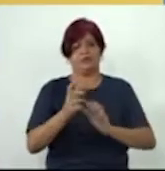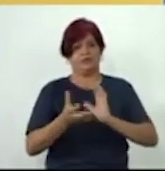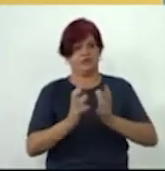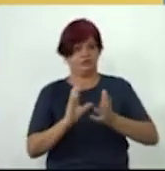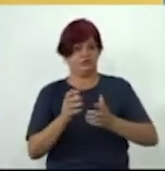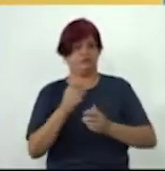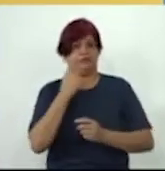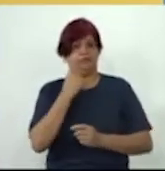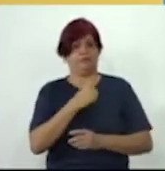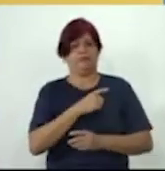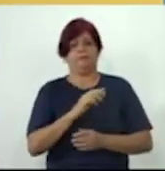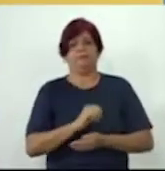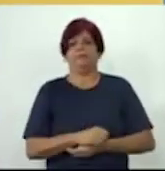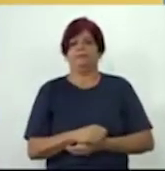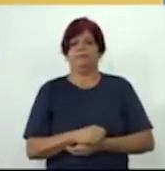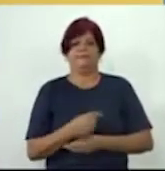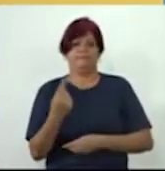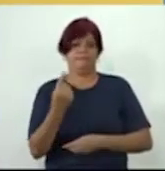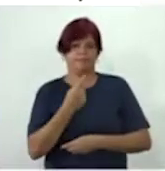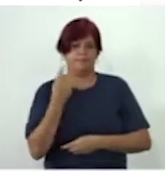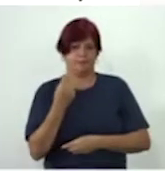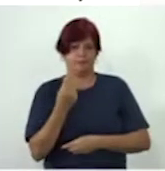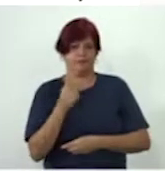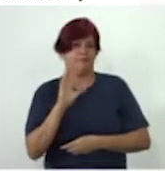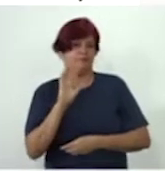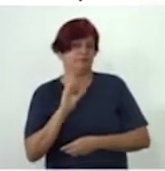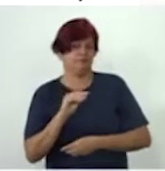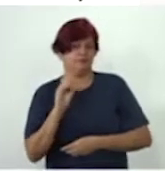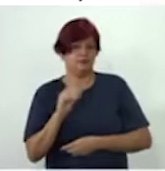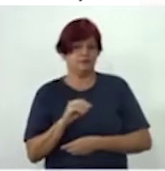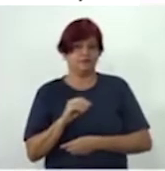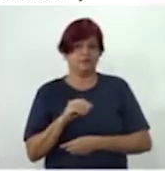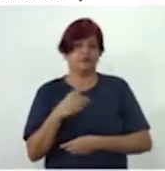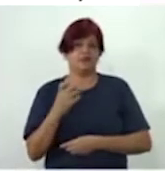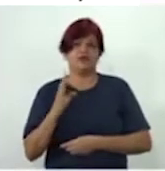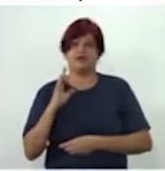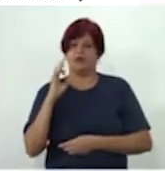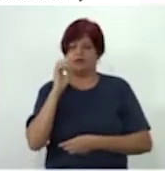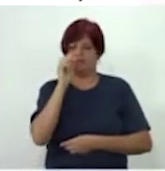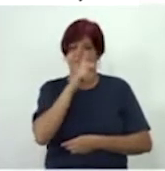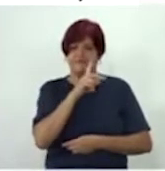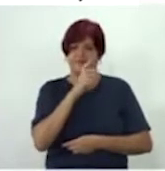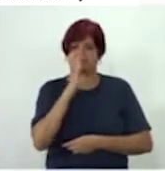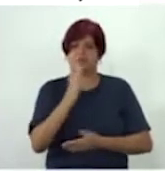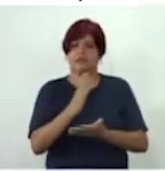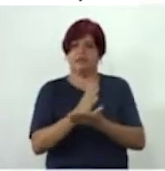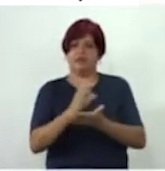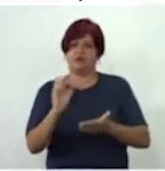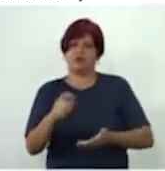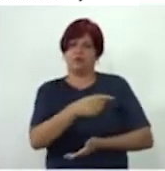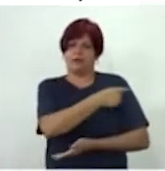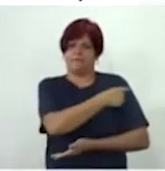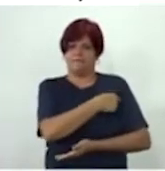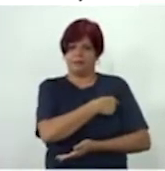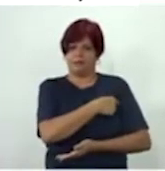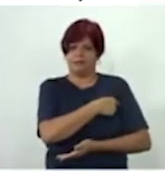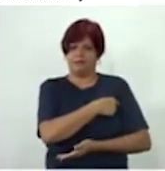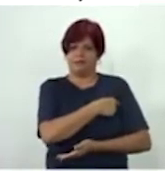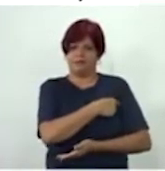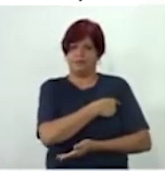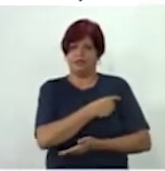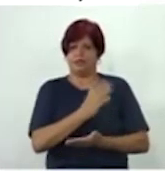forma. Primeramente, se plantea el fin de la escuela primaria, o sea, tiene como